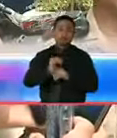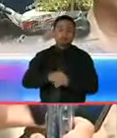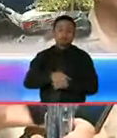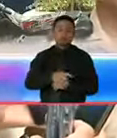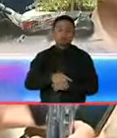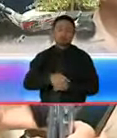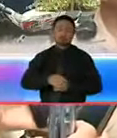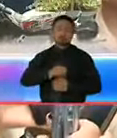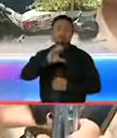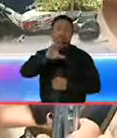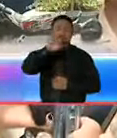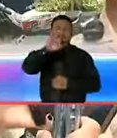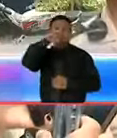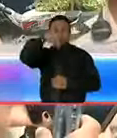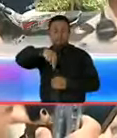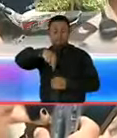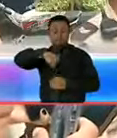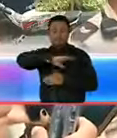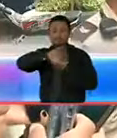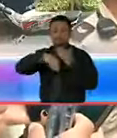de Fomento. Todo el proceso